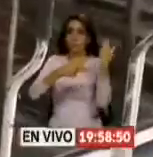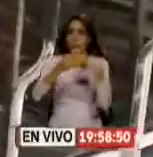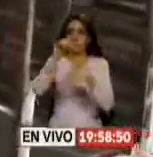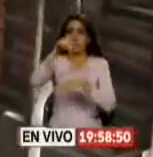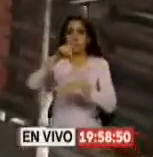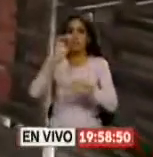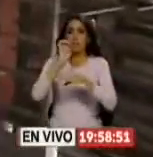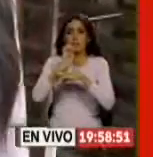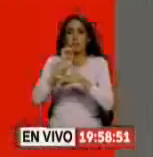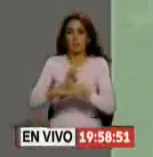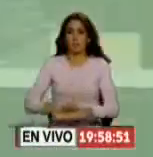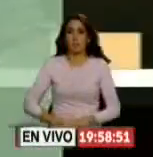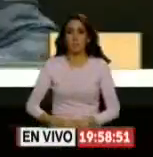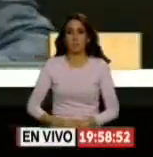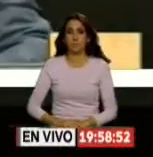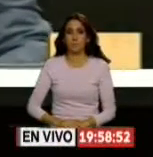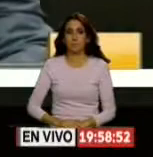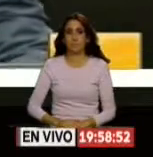país.